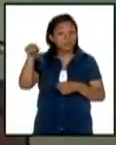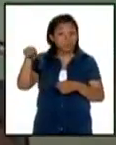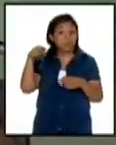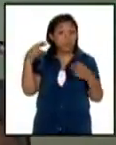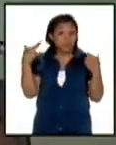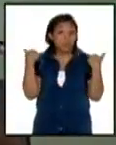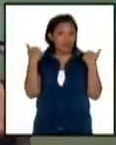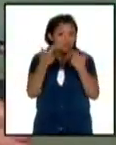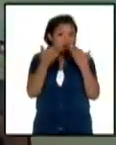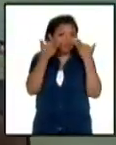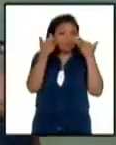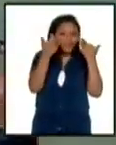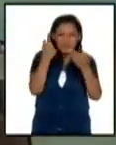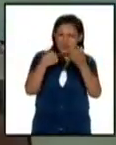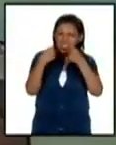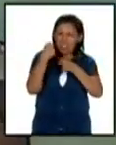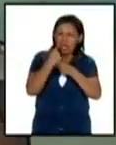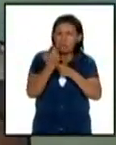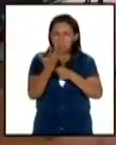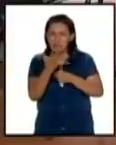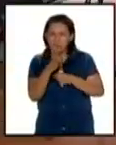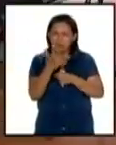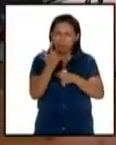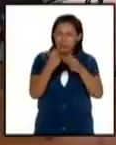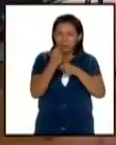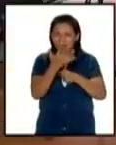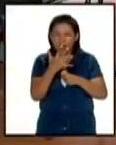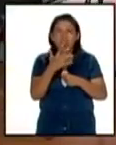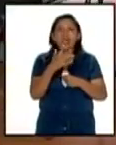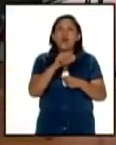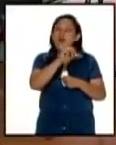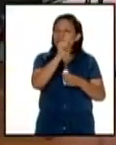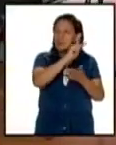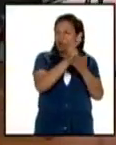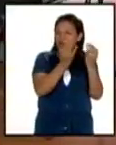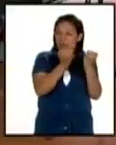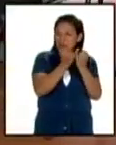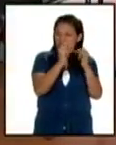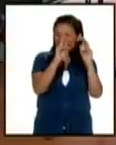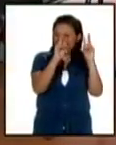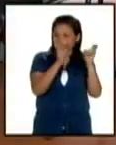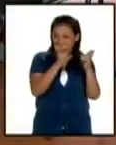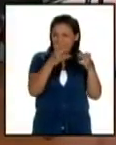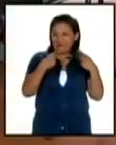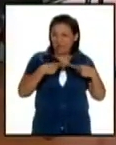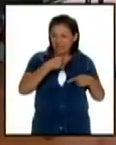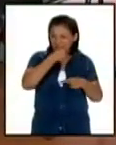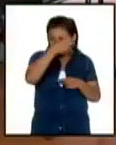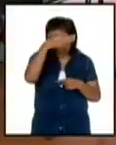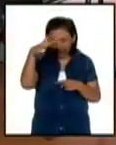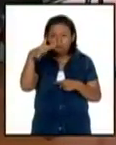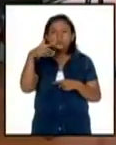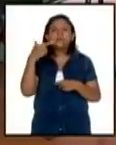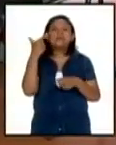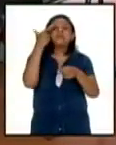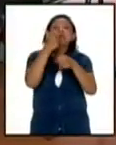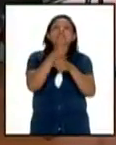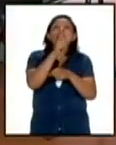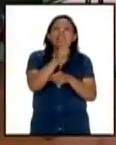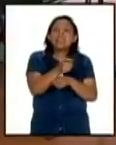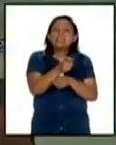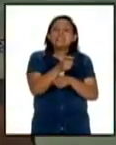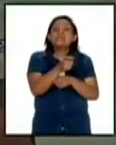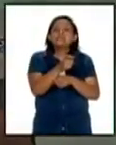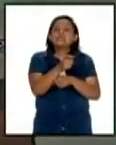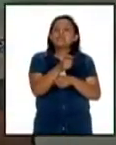testigo, ¿verdad? Así hace es, un año o más o menos por ahí hicimos otro programa sobre personas adultas mayores y lo que encontramos fue algo